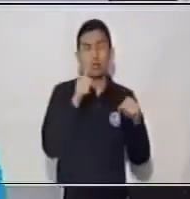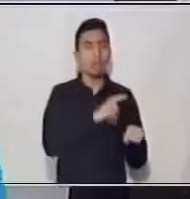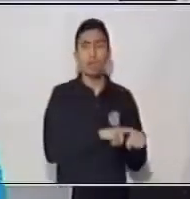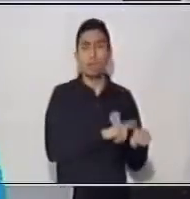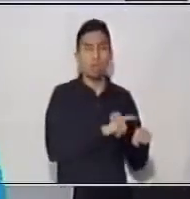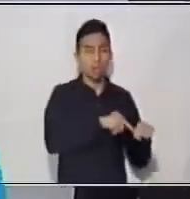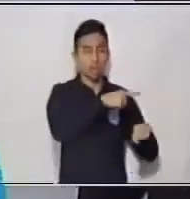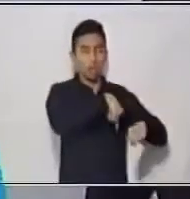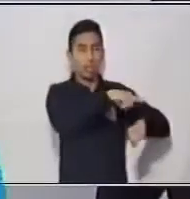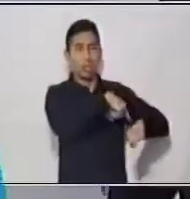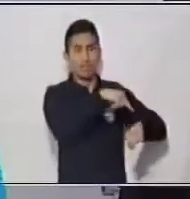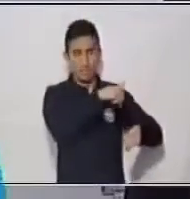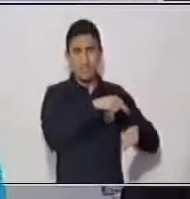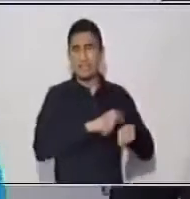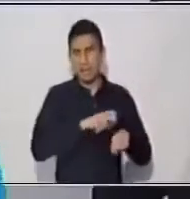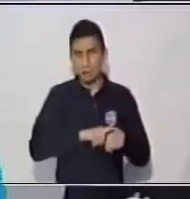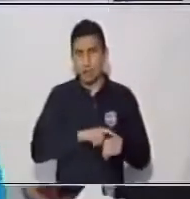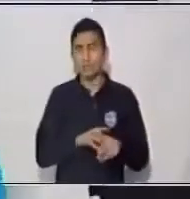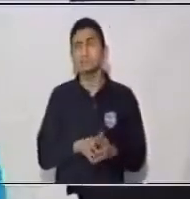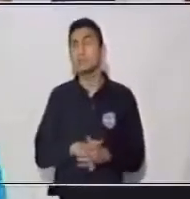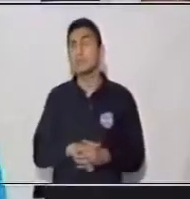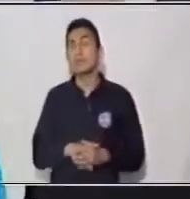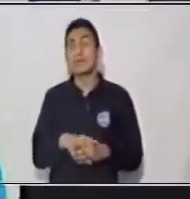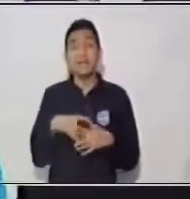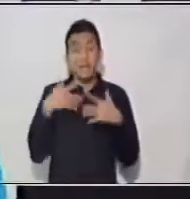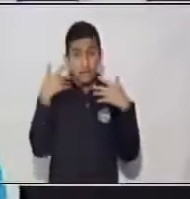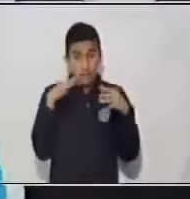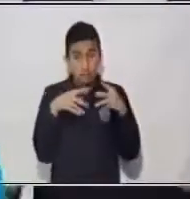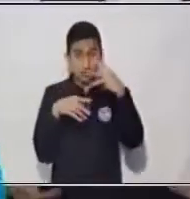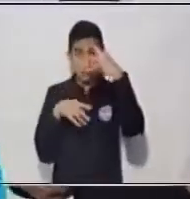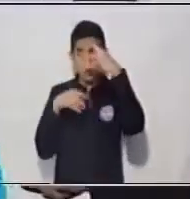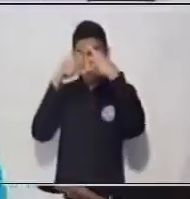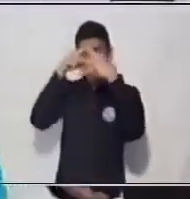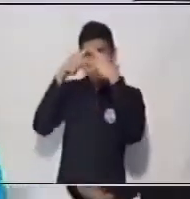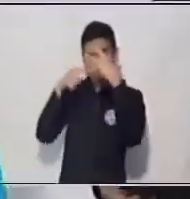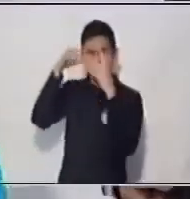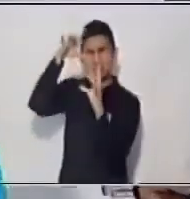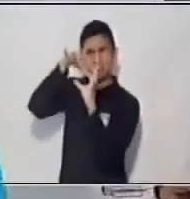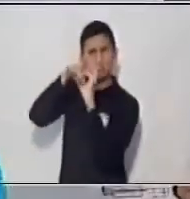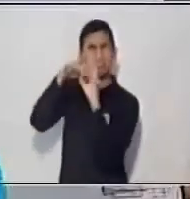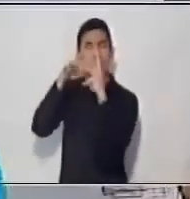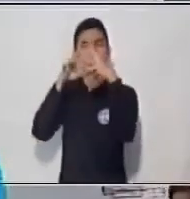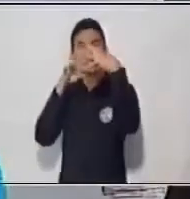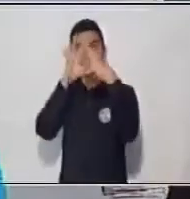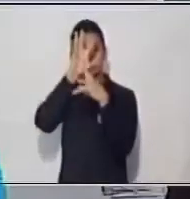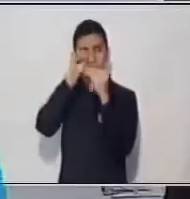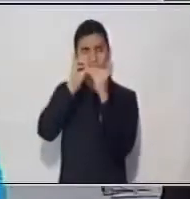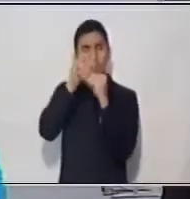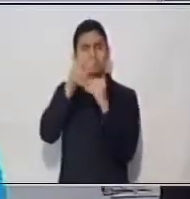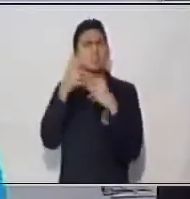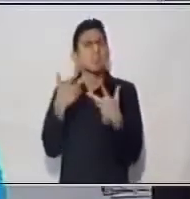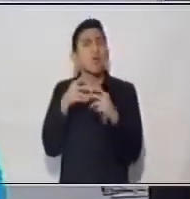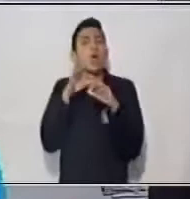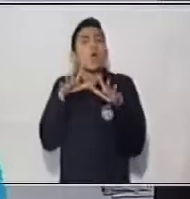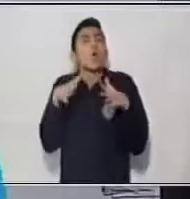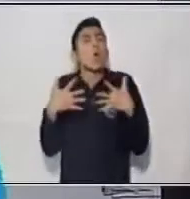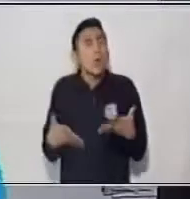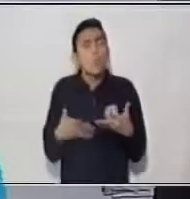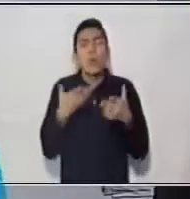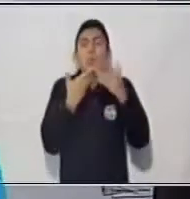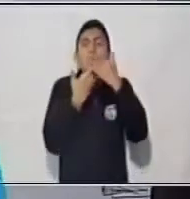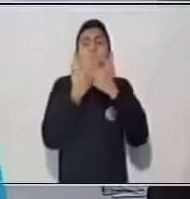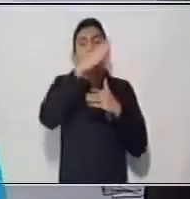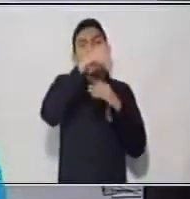recorrido. Y entonces, a la unión de estos valores, donde nosotros vamos a reconocer una